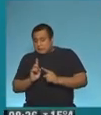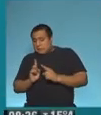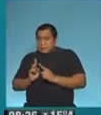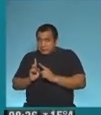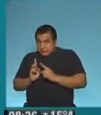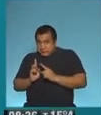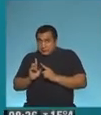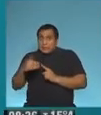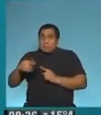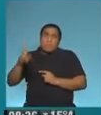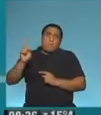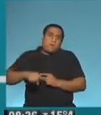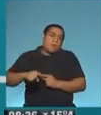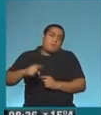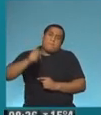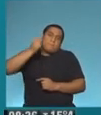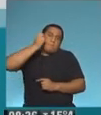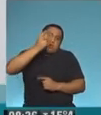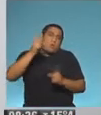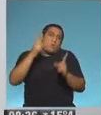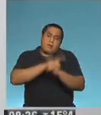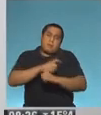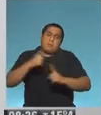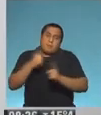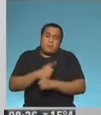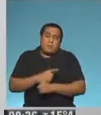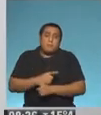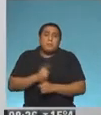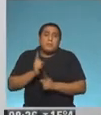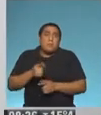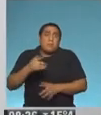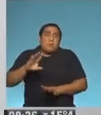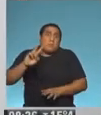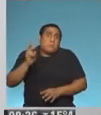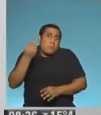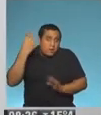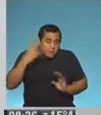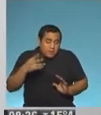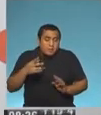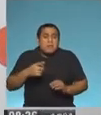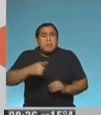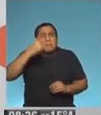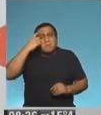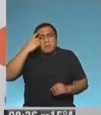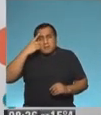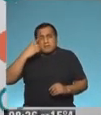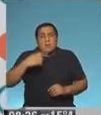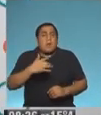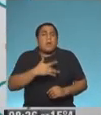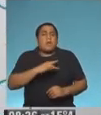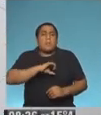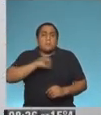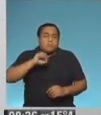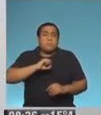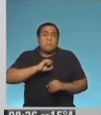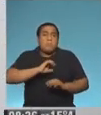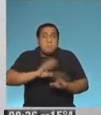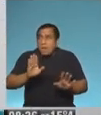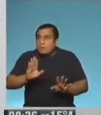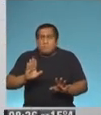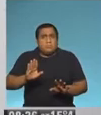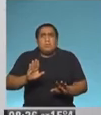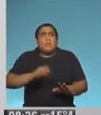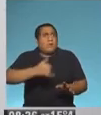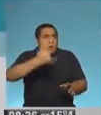una consecuencia aún más problemática que tiene que ver incluso con perder la vida. Esto que vos decías, no es que dejó de haber infartos, dejó de existir la